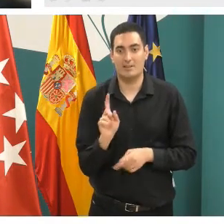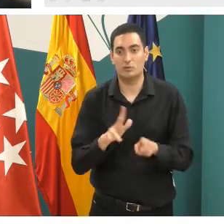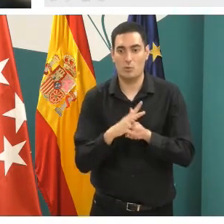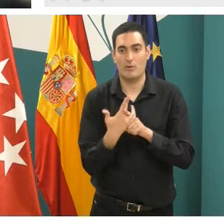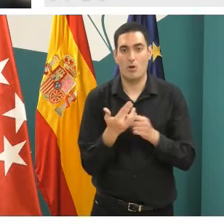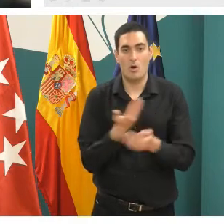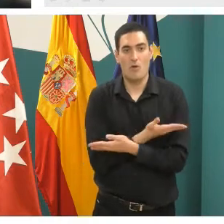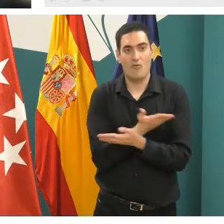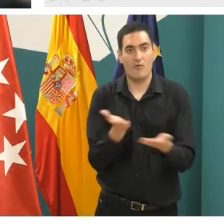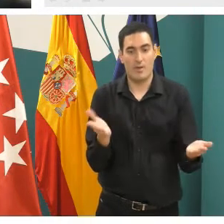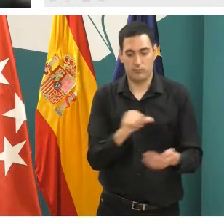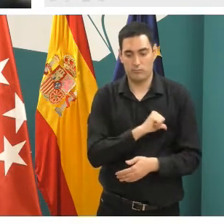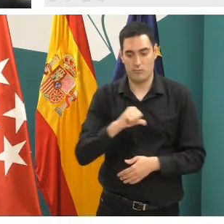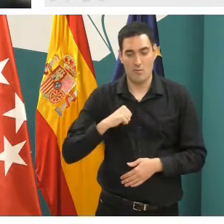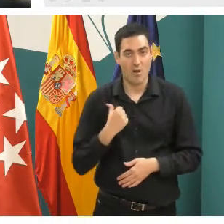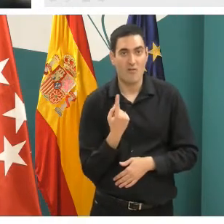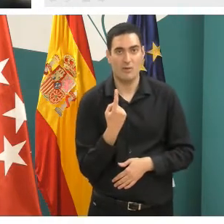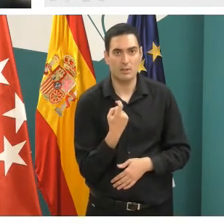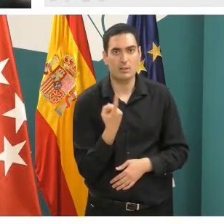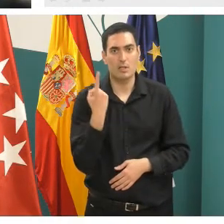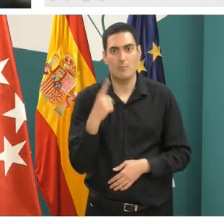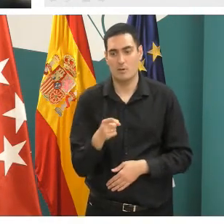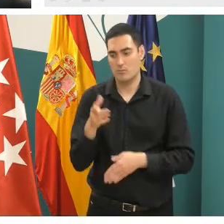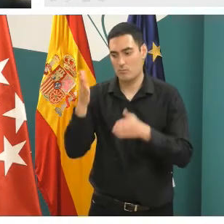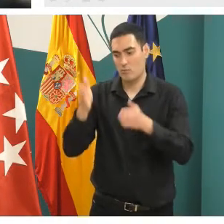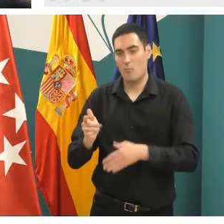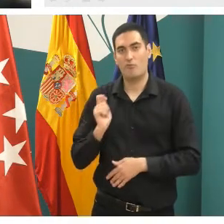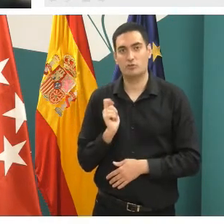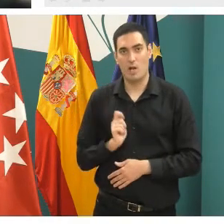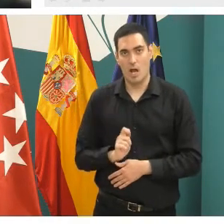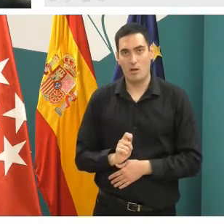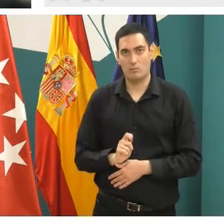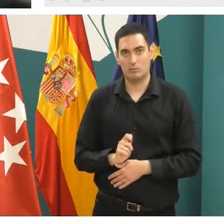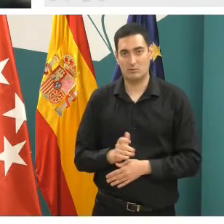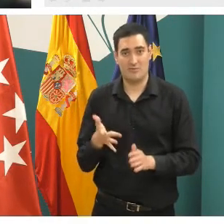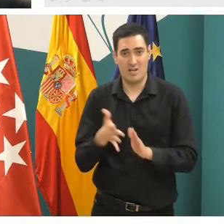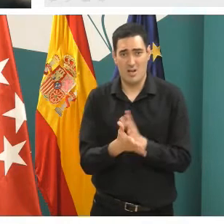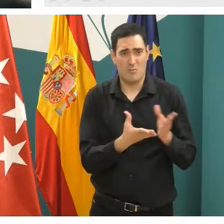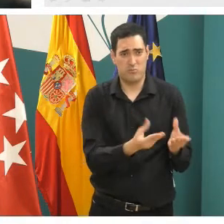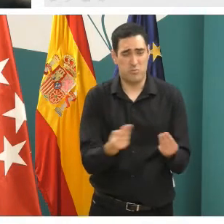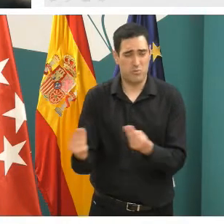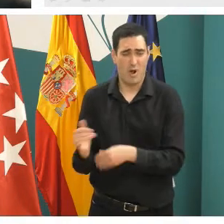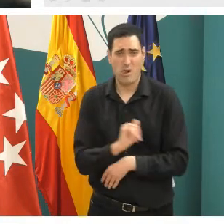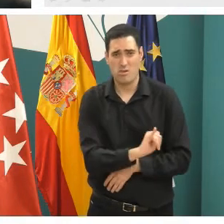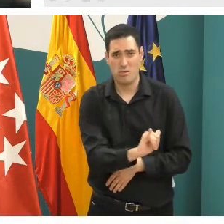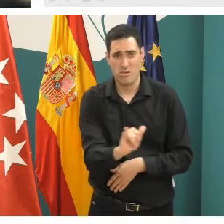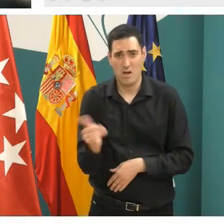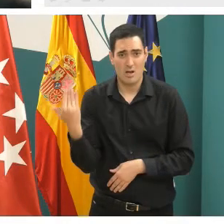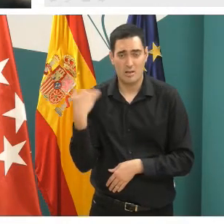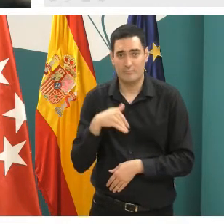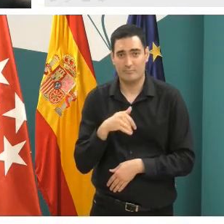de confianza en sí mismos e incluso en el profesional que tienen delante. Ya han tenido demasiados y están bastante aburridos de vernos desfilar